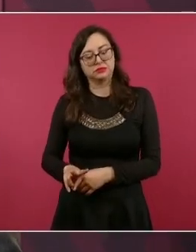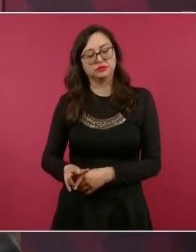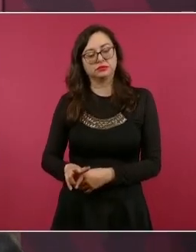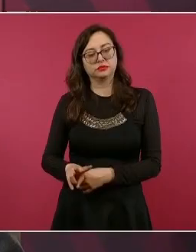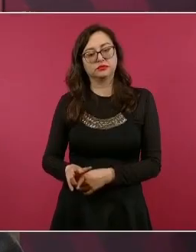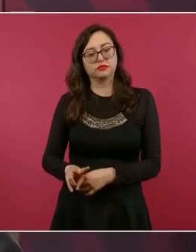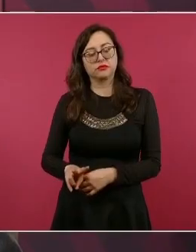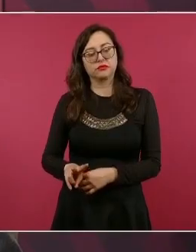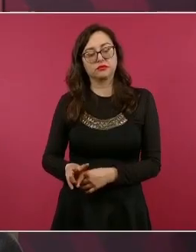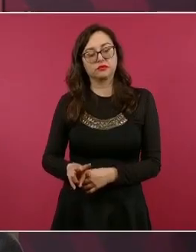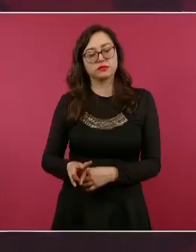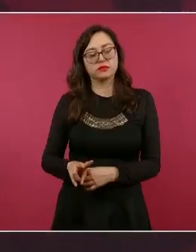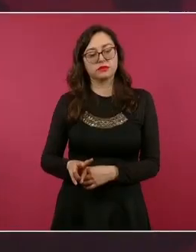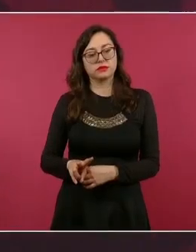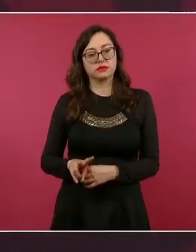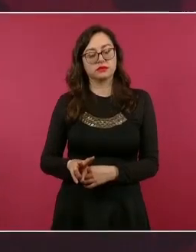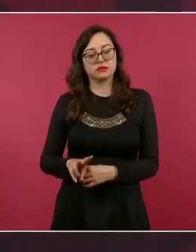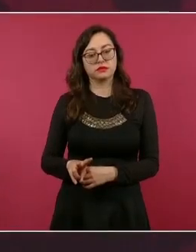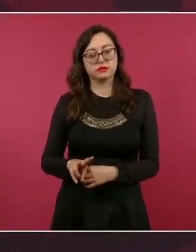tiene Nayarit.